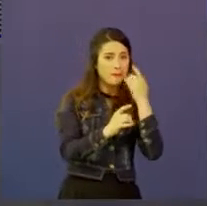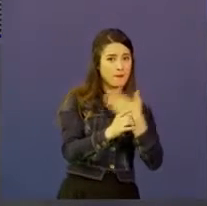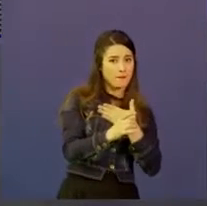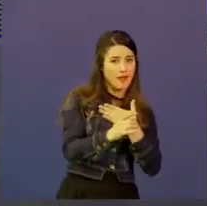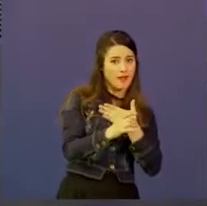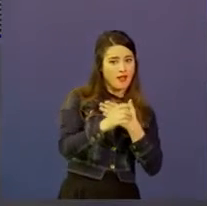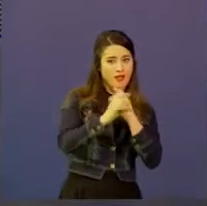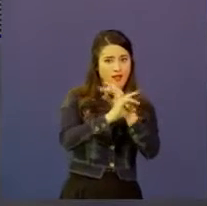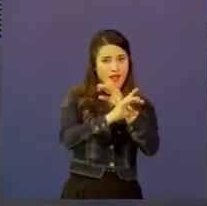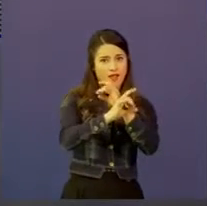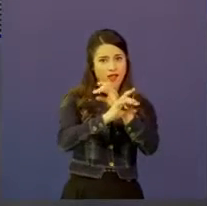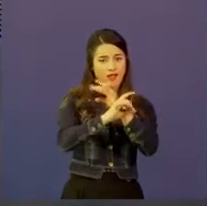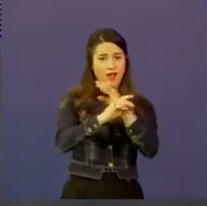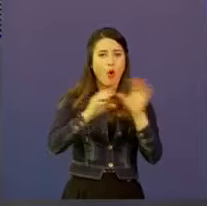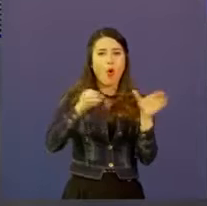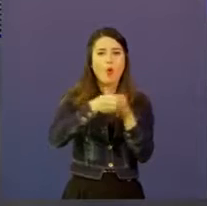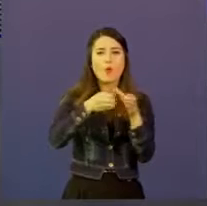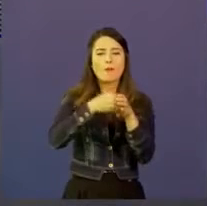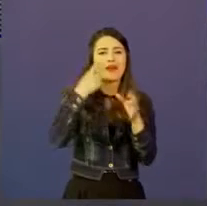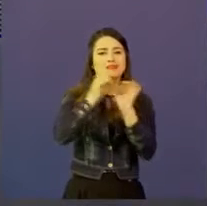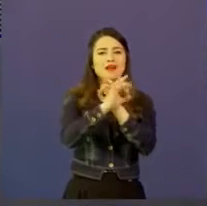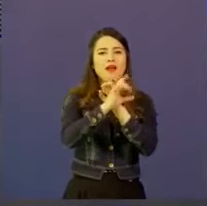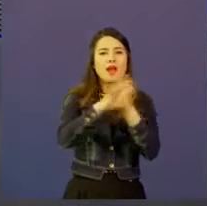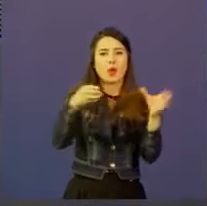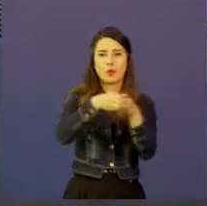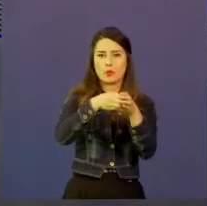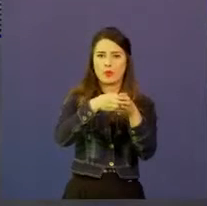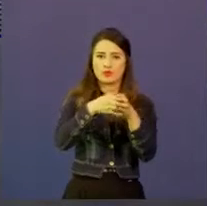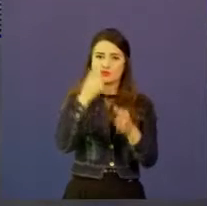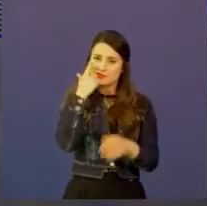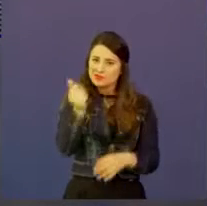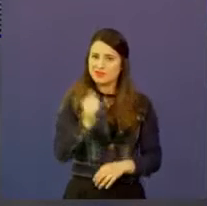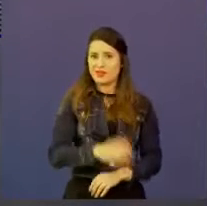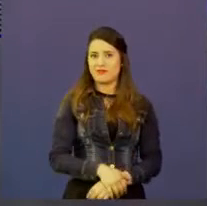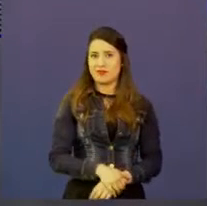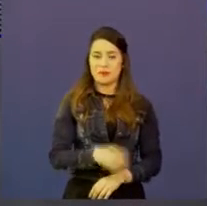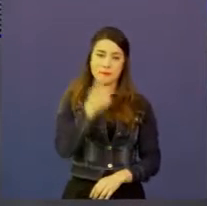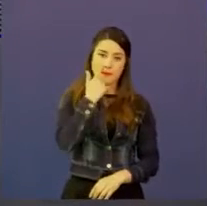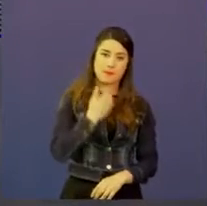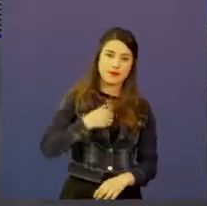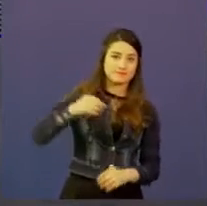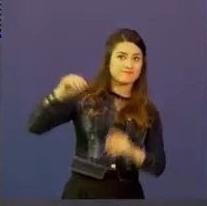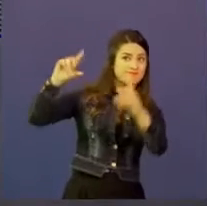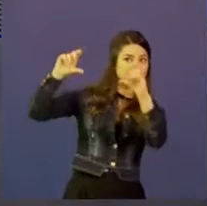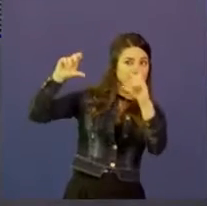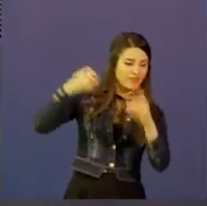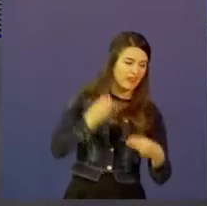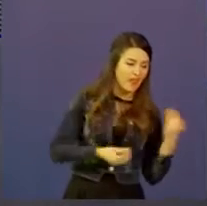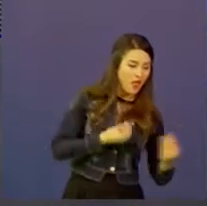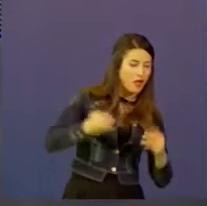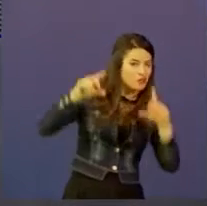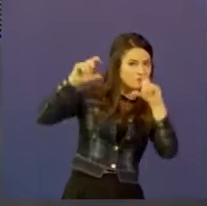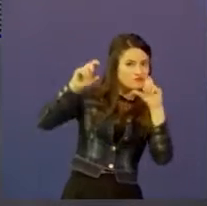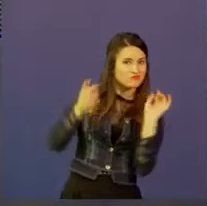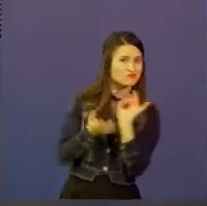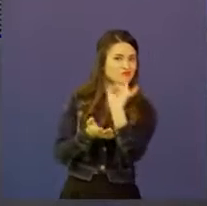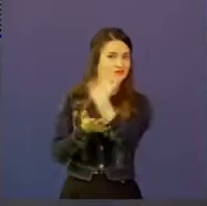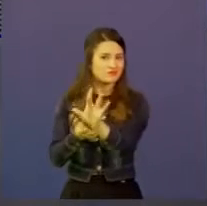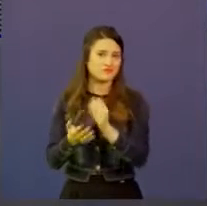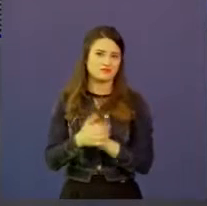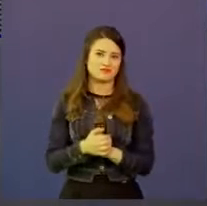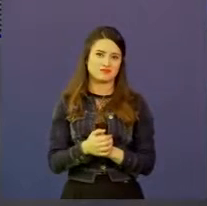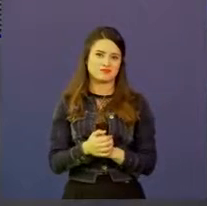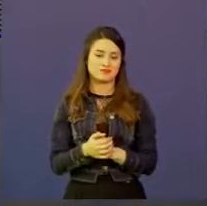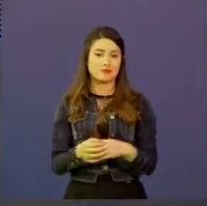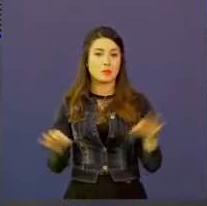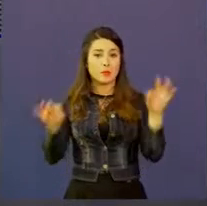manera muy incipiente, pero muy importante para conectarse, y de ahí van a venir otras cosas. Tener los emails de los padres